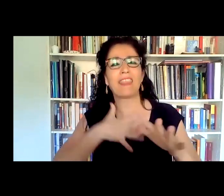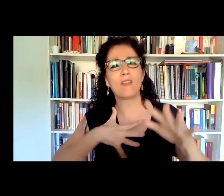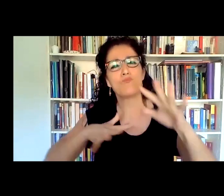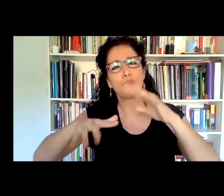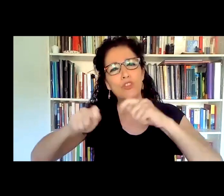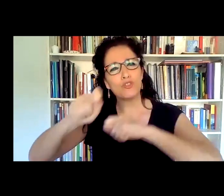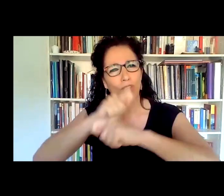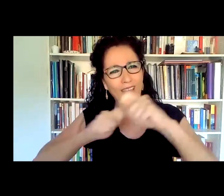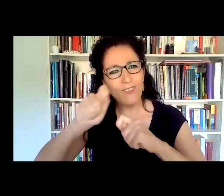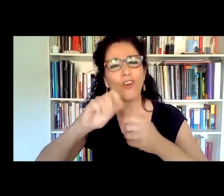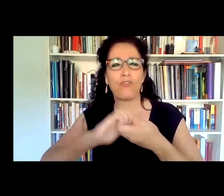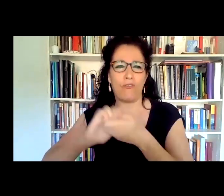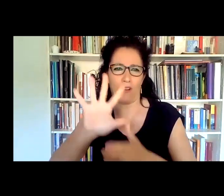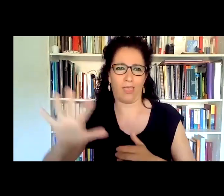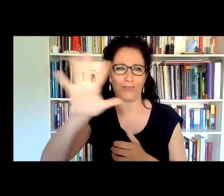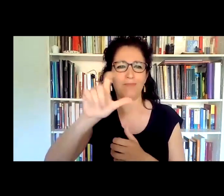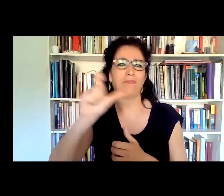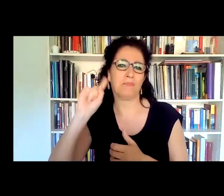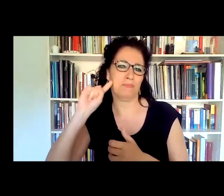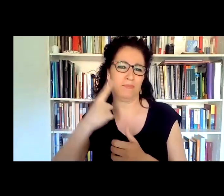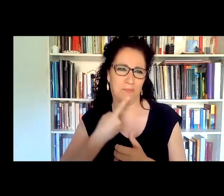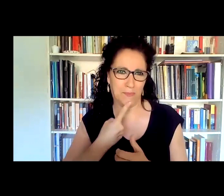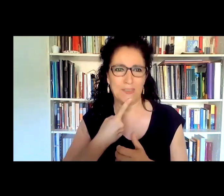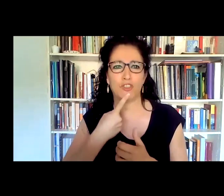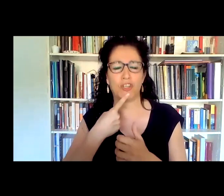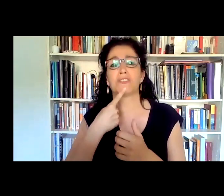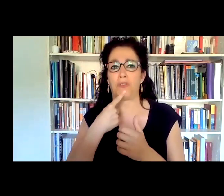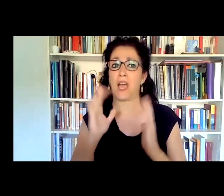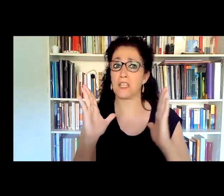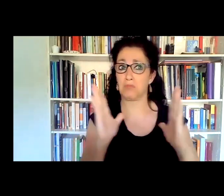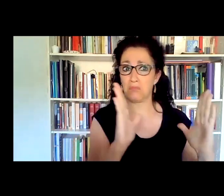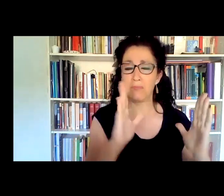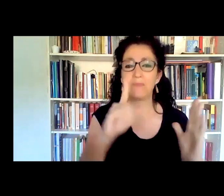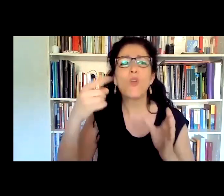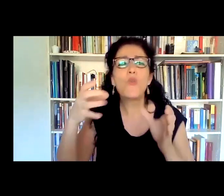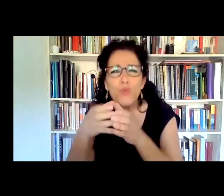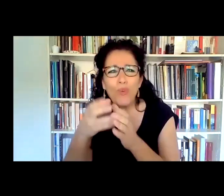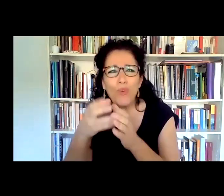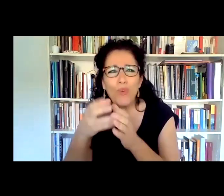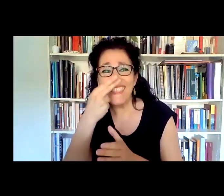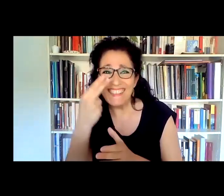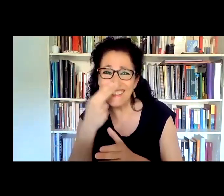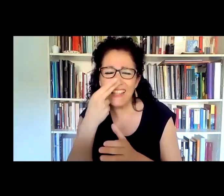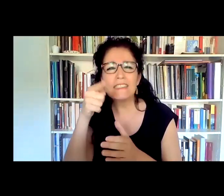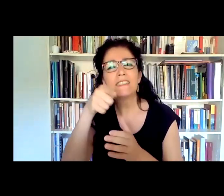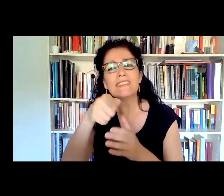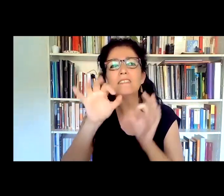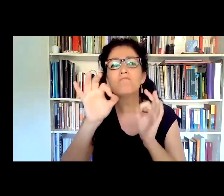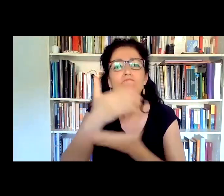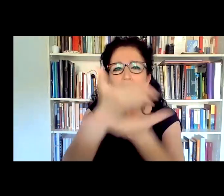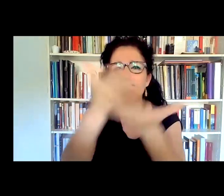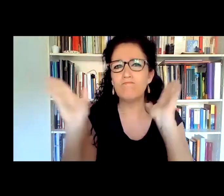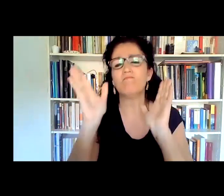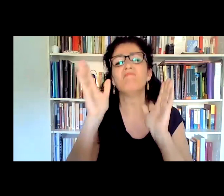donde participaban 23 personas sordas pertenecientes al movimiento asociativo de personas sordas de la Confederación Estatal de Personas